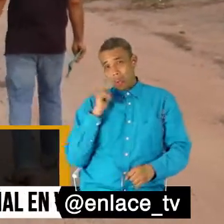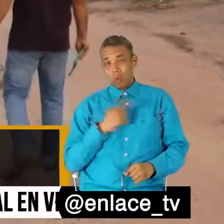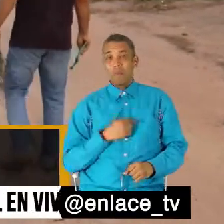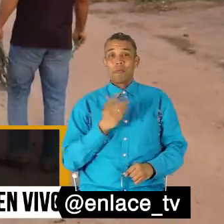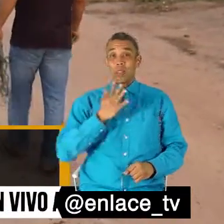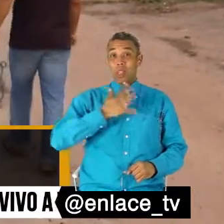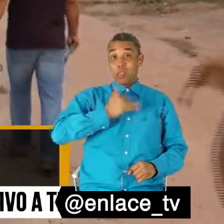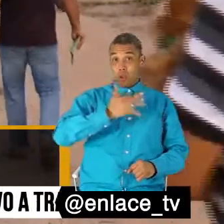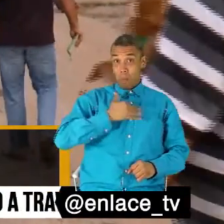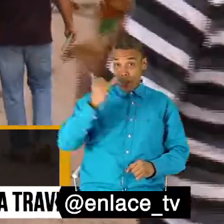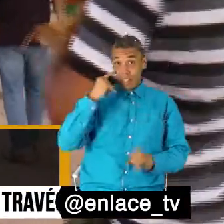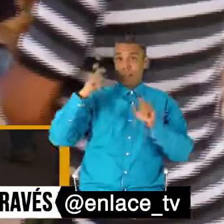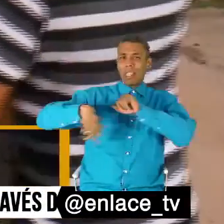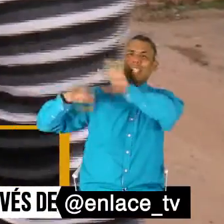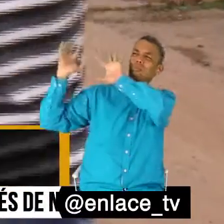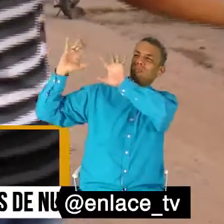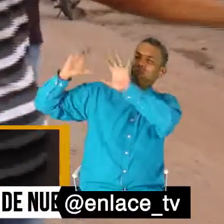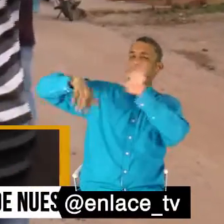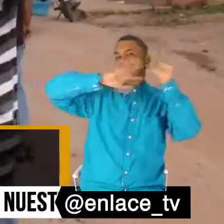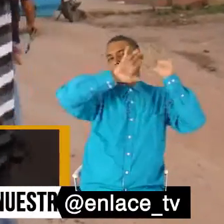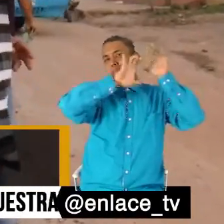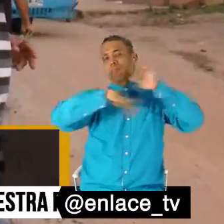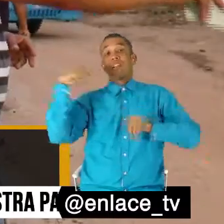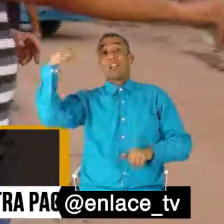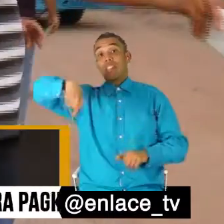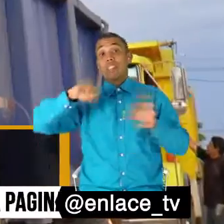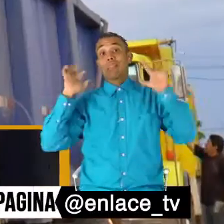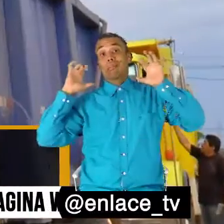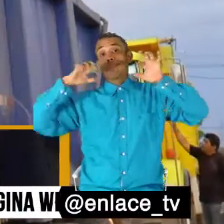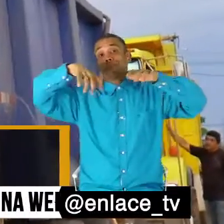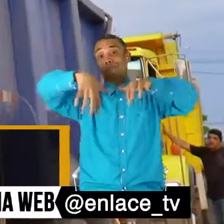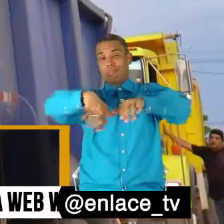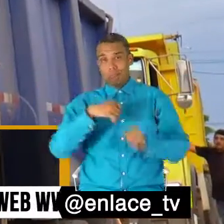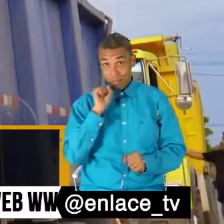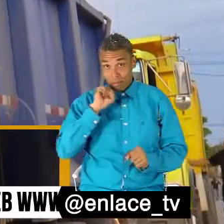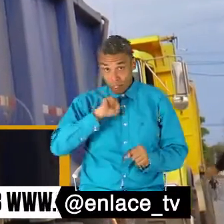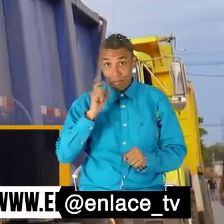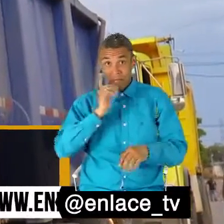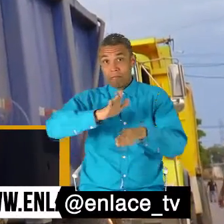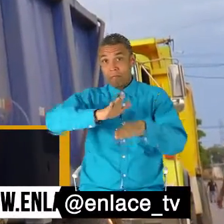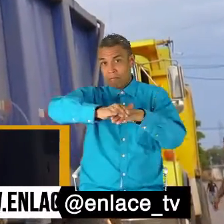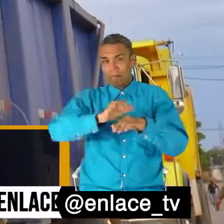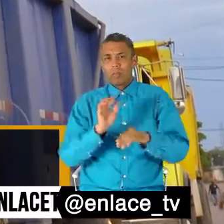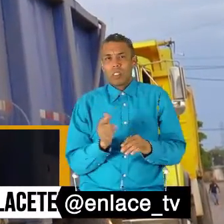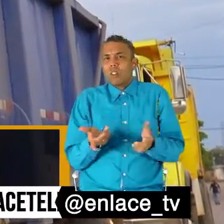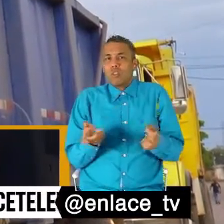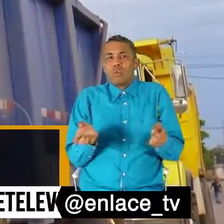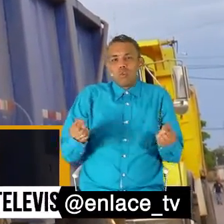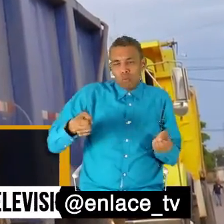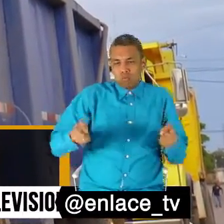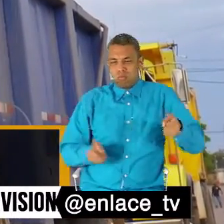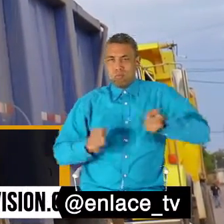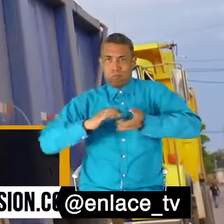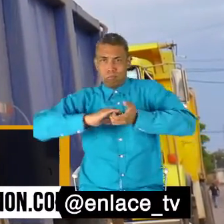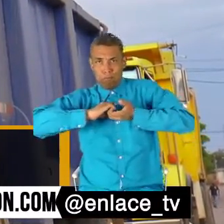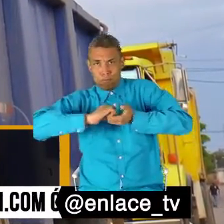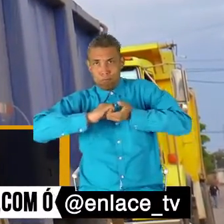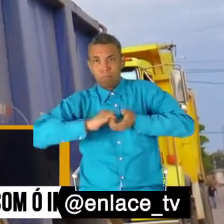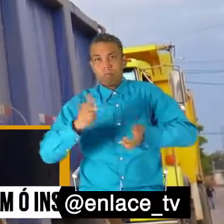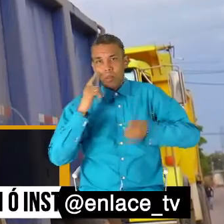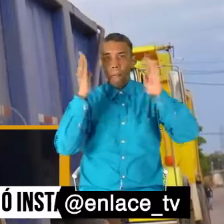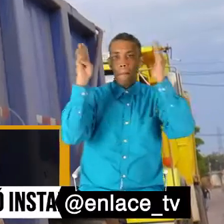la situación que se registra en estos momentos con estos conductores de vehículos pesados en el sector del Boston.